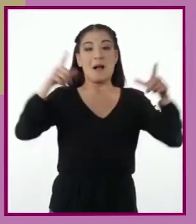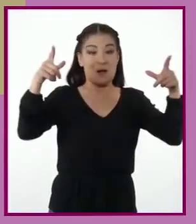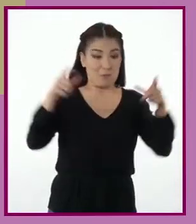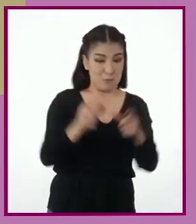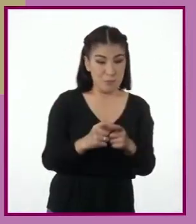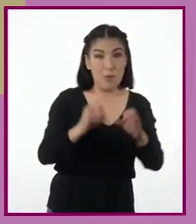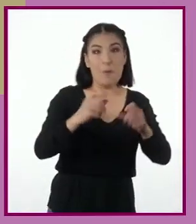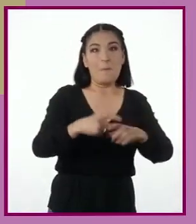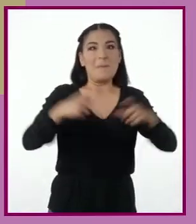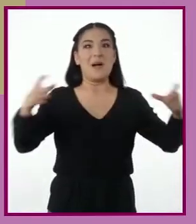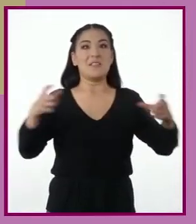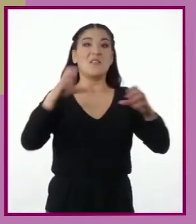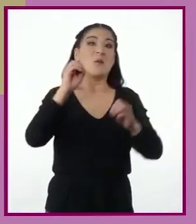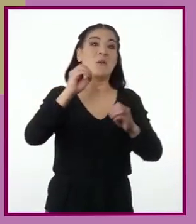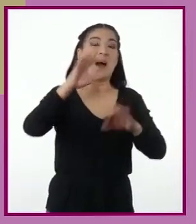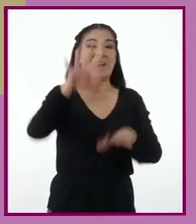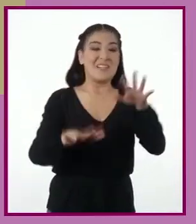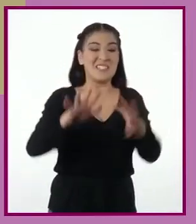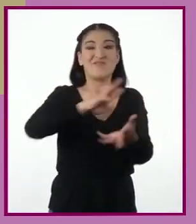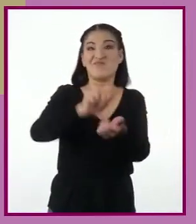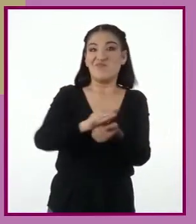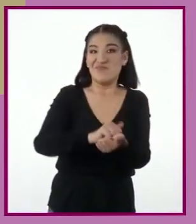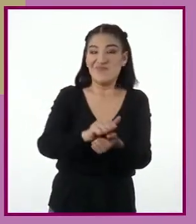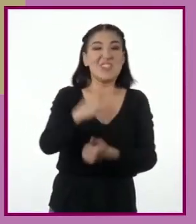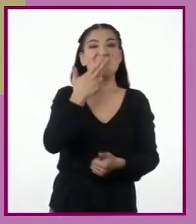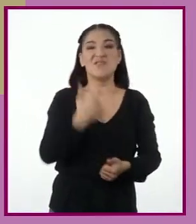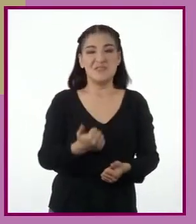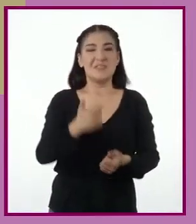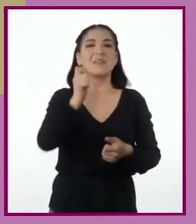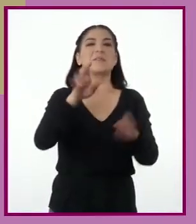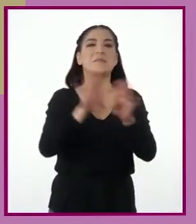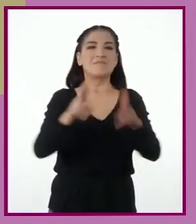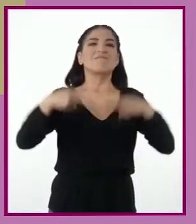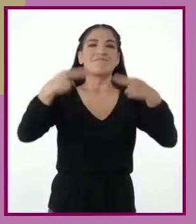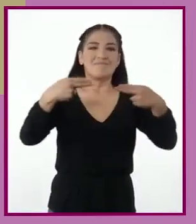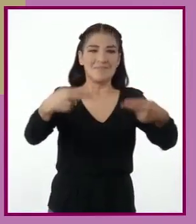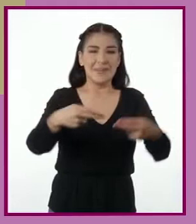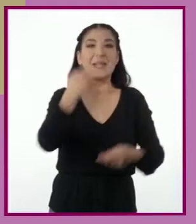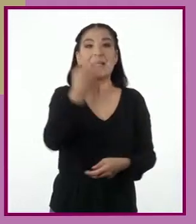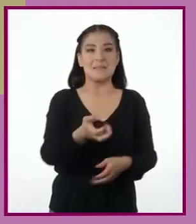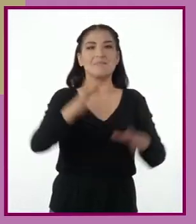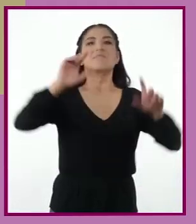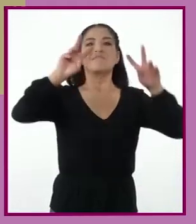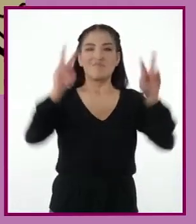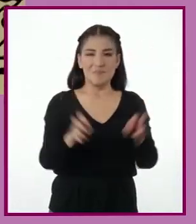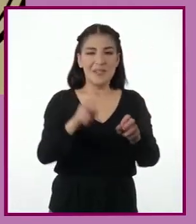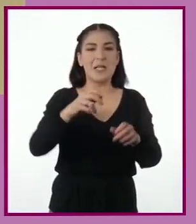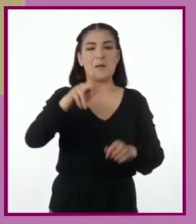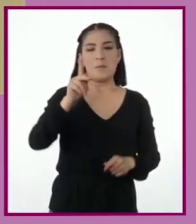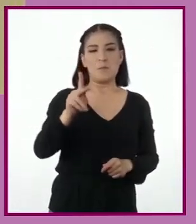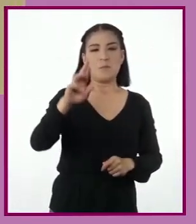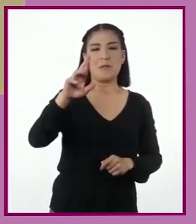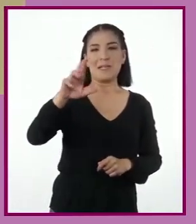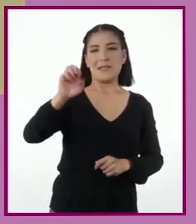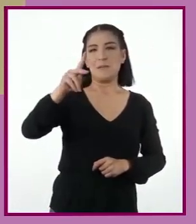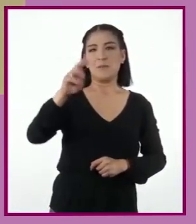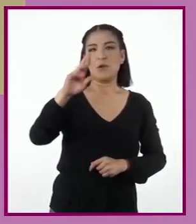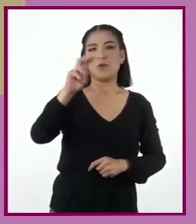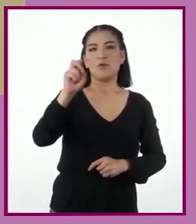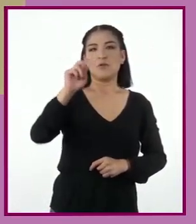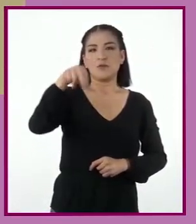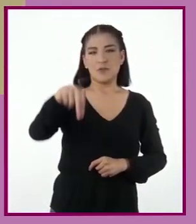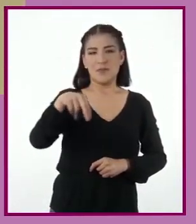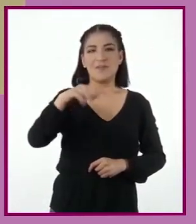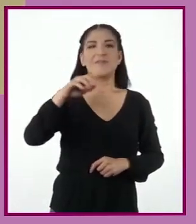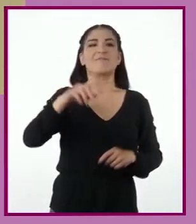hasta eliminarla generación tras generación. A esto le llamó reproducción diferencial, gracias a la cual sobreviven